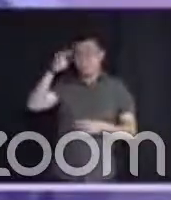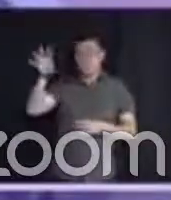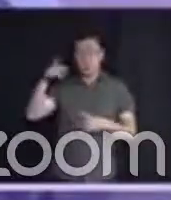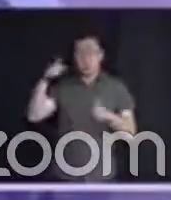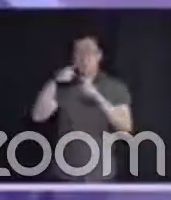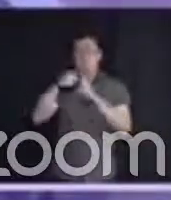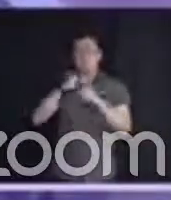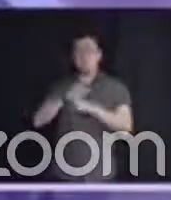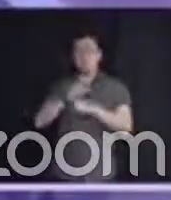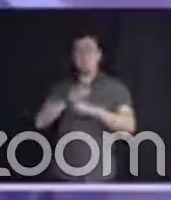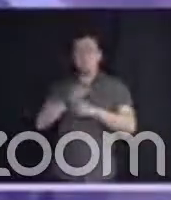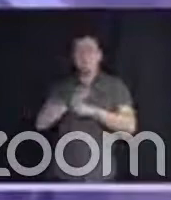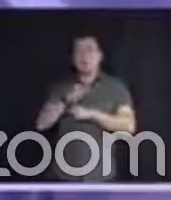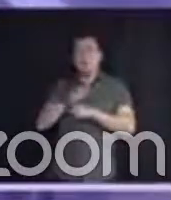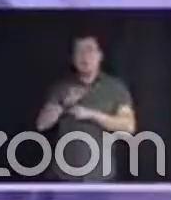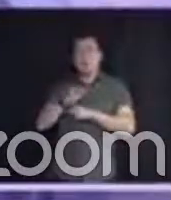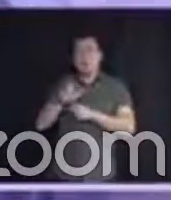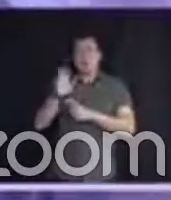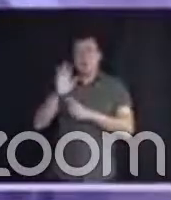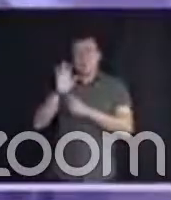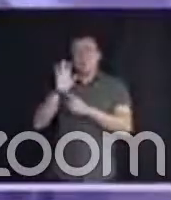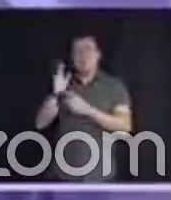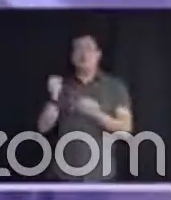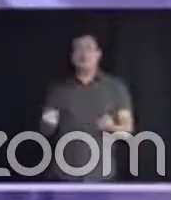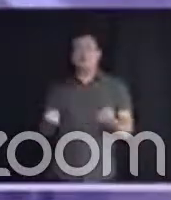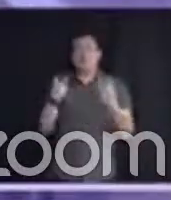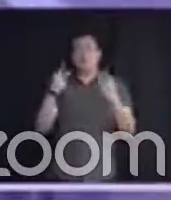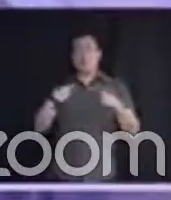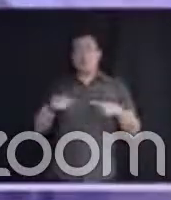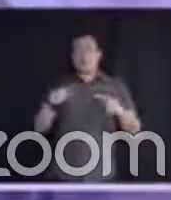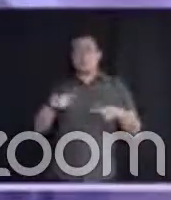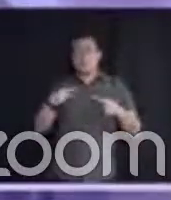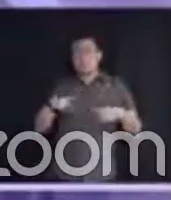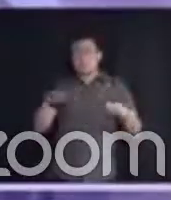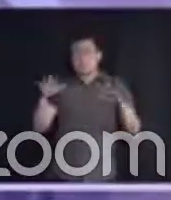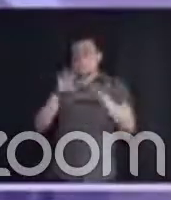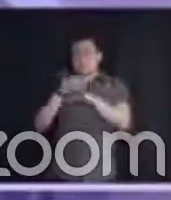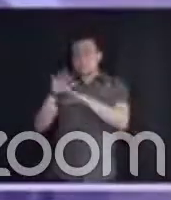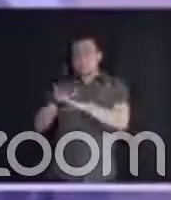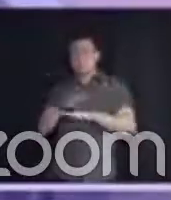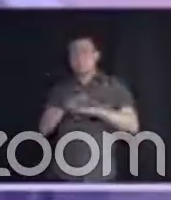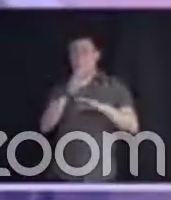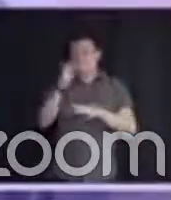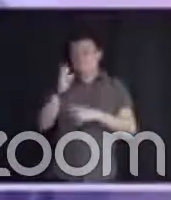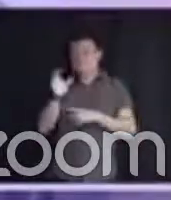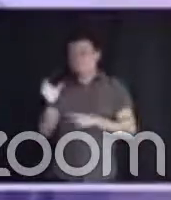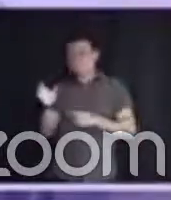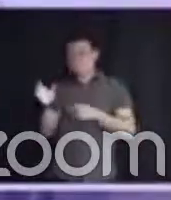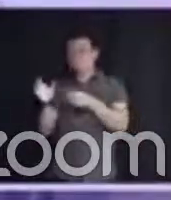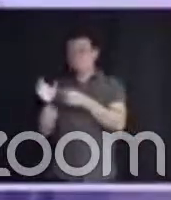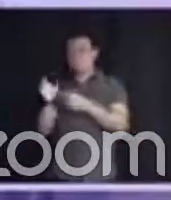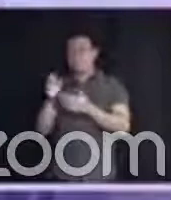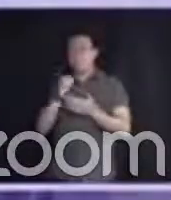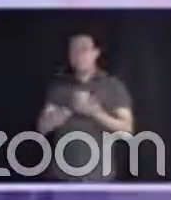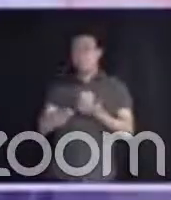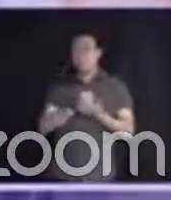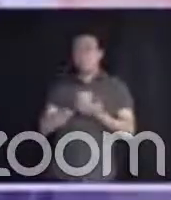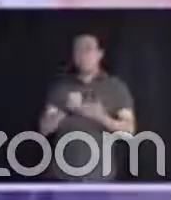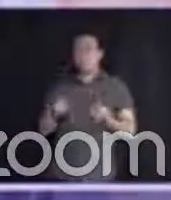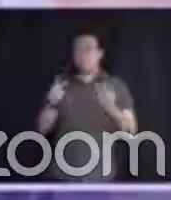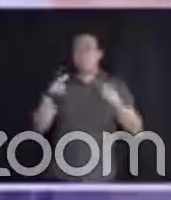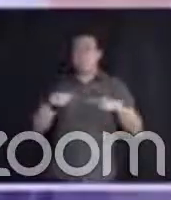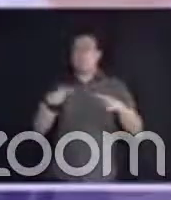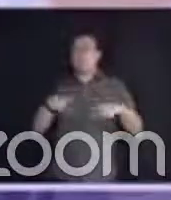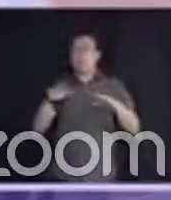objetivo demostrar cuánta gente han transformado. Entonces, detrás de este lingote hay mucha gente que se ha transformado y